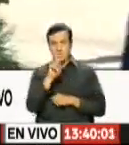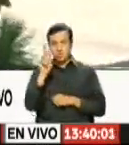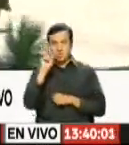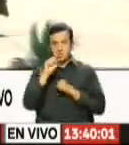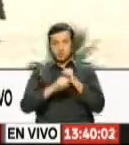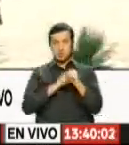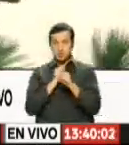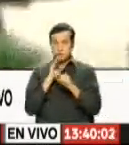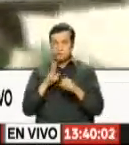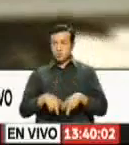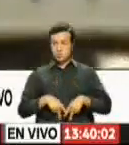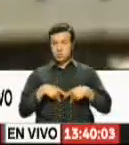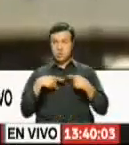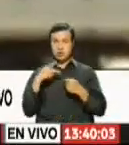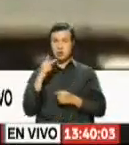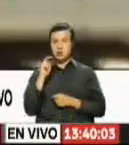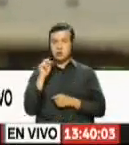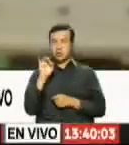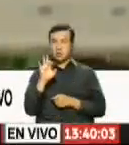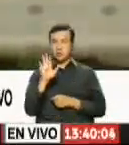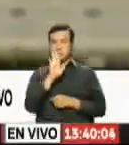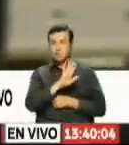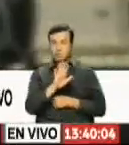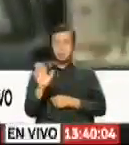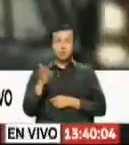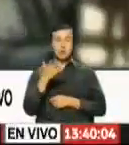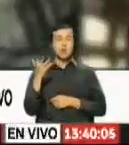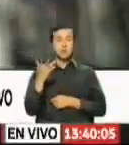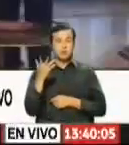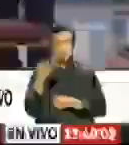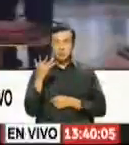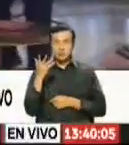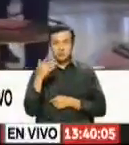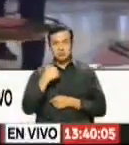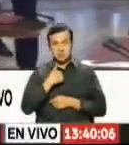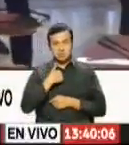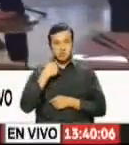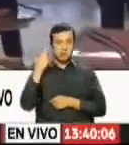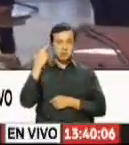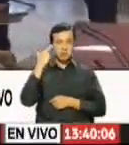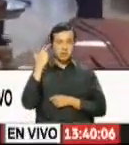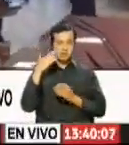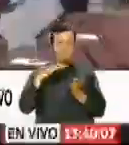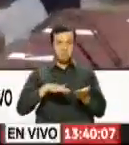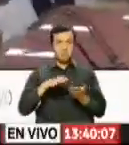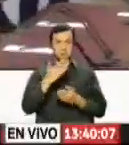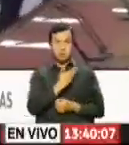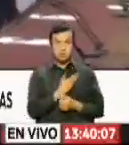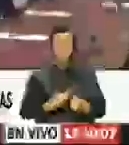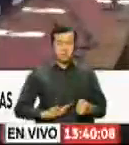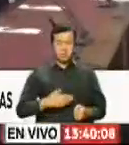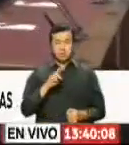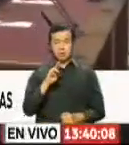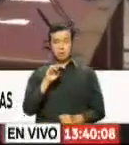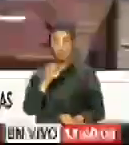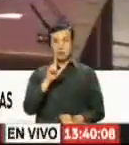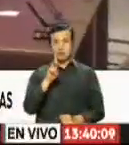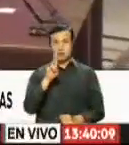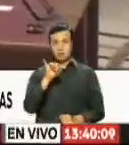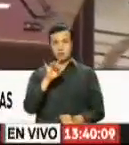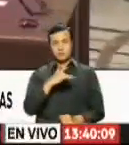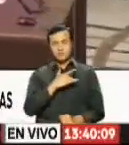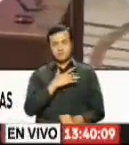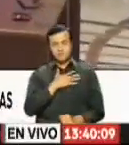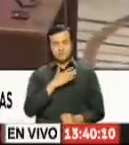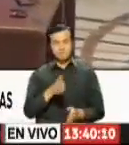era residente de Kerch y se suicidó tras llevar a cabo el ataque. El presidente Vladimir Putin envió sus condolencias a las familias